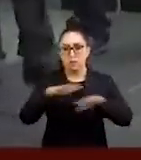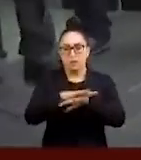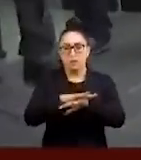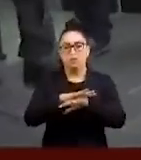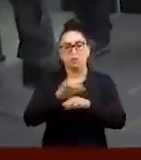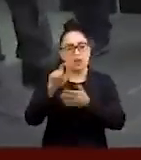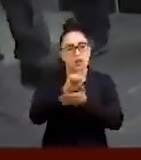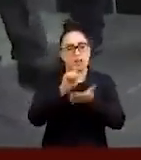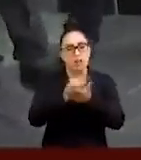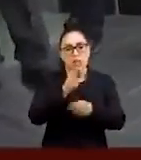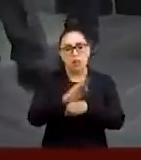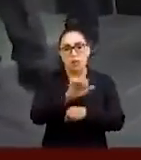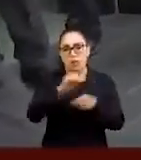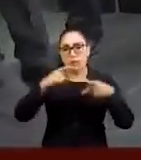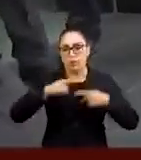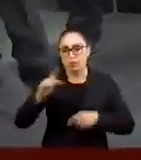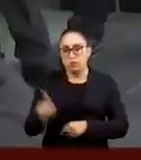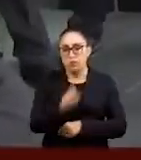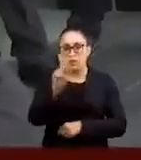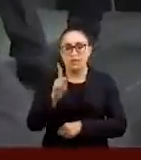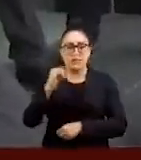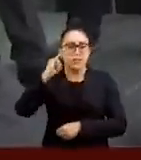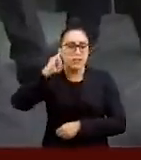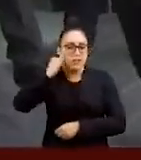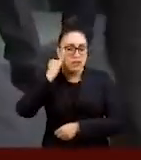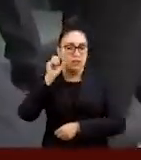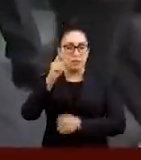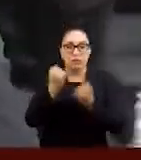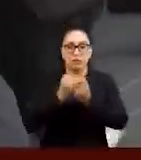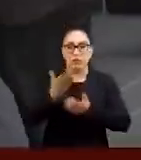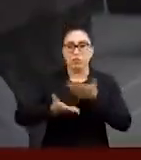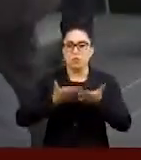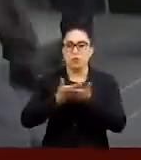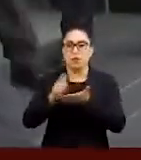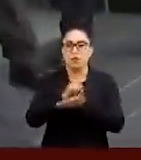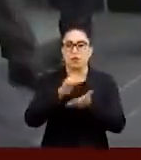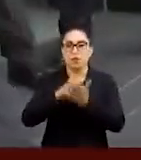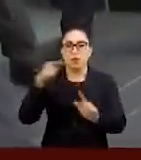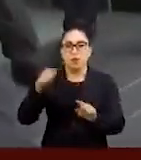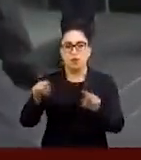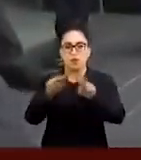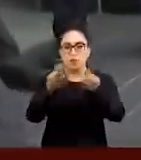indígenas y la reforma en materia de Guardia Nacional.